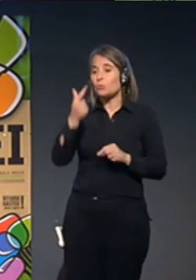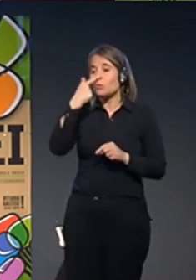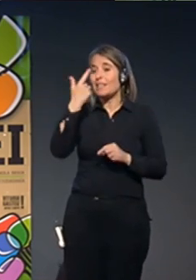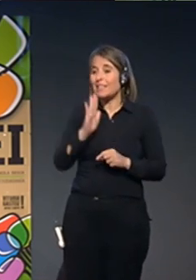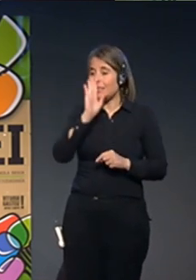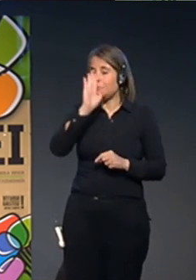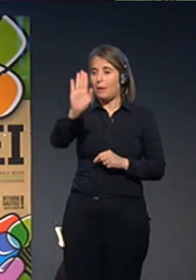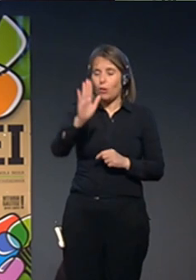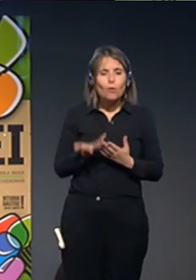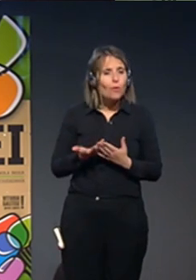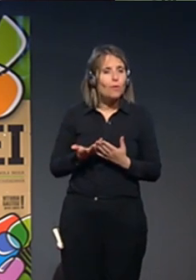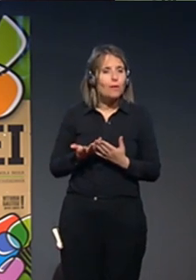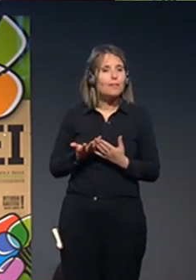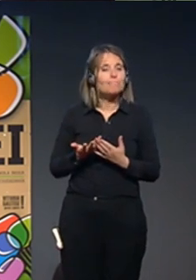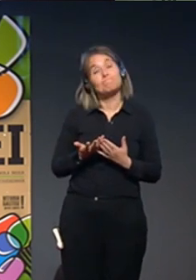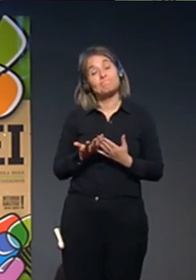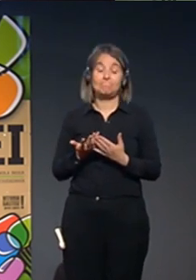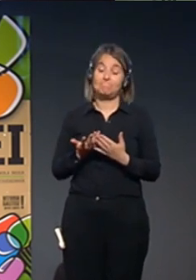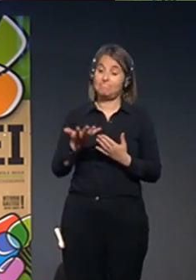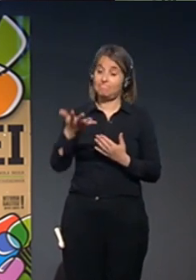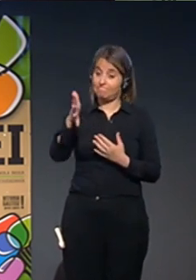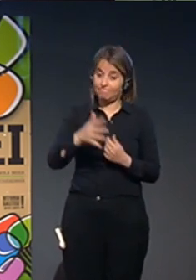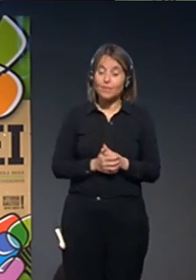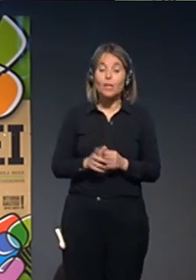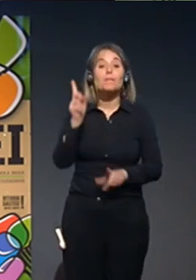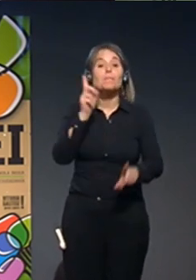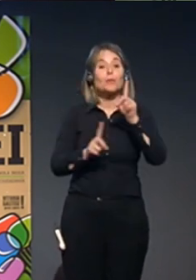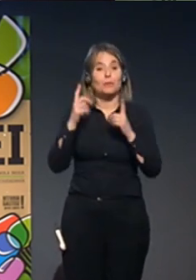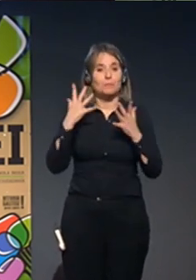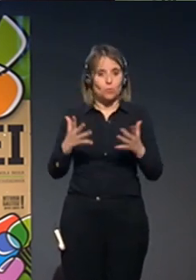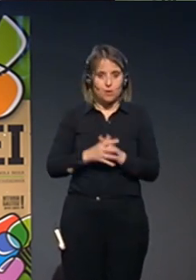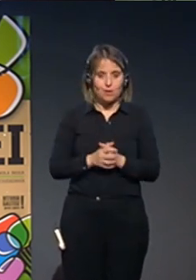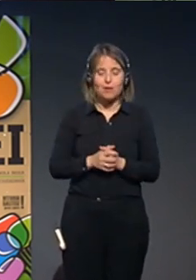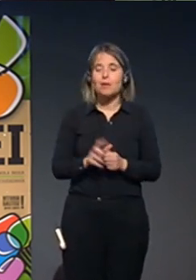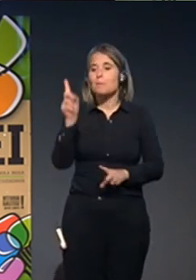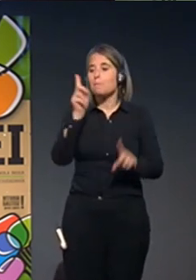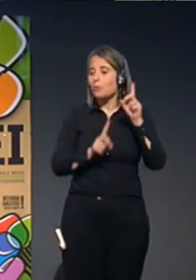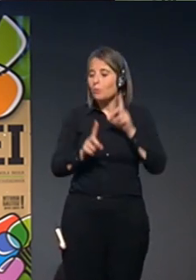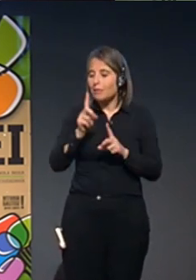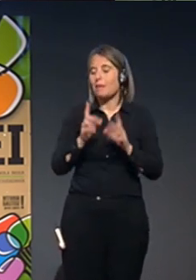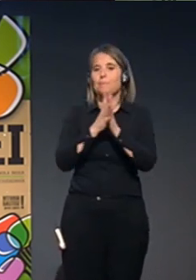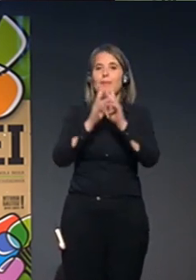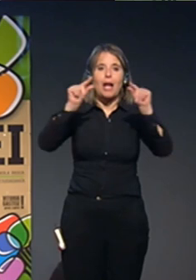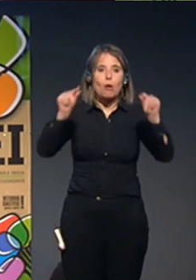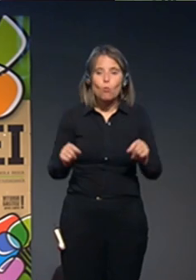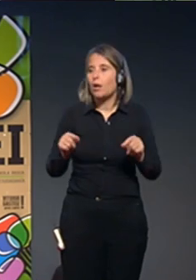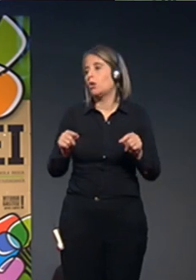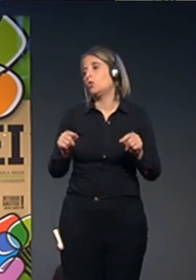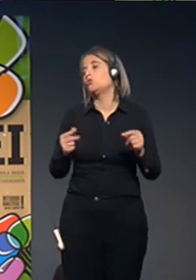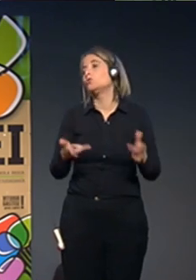factibles a medias cuál es el problema que una serie de tratados de